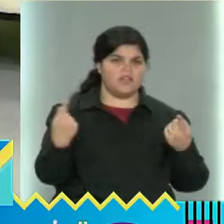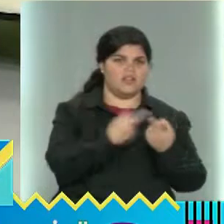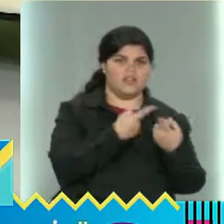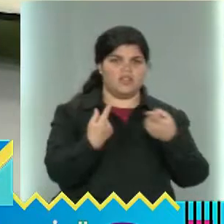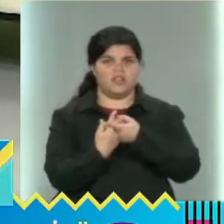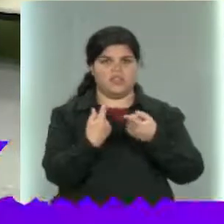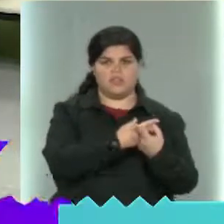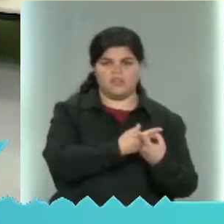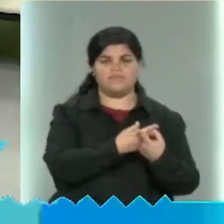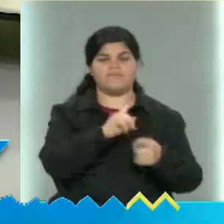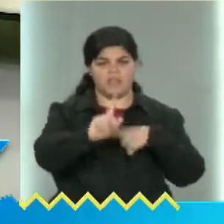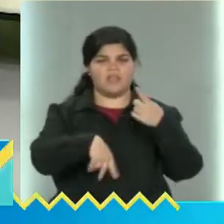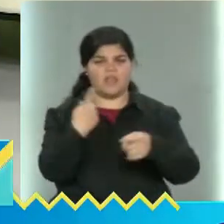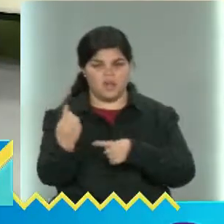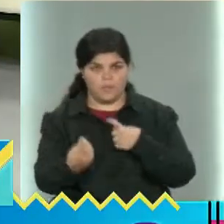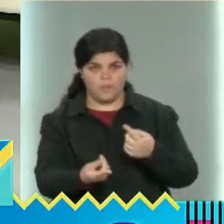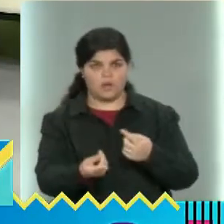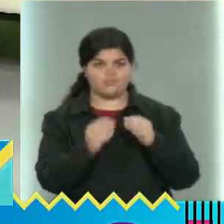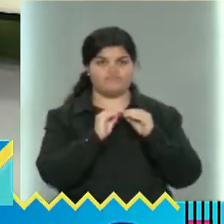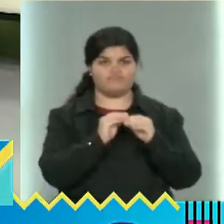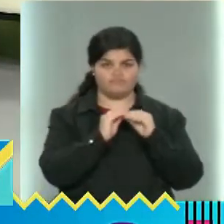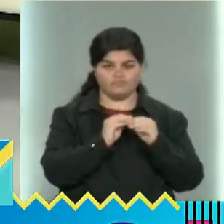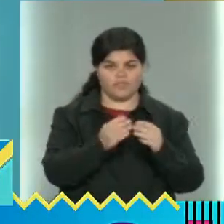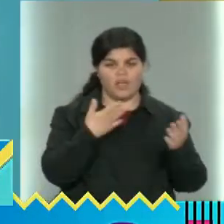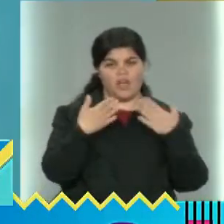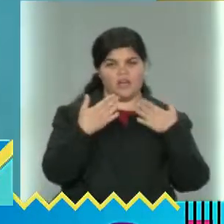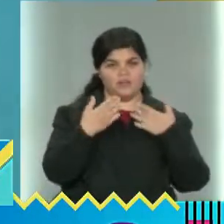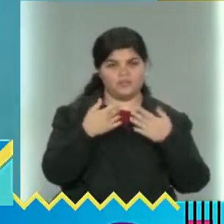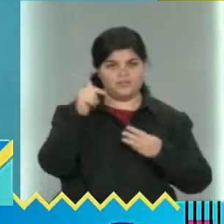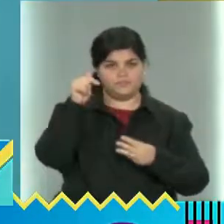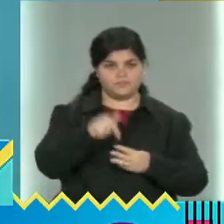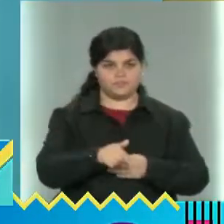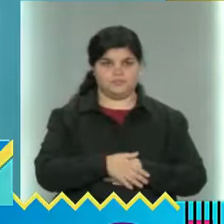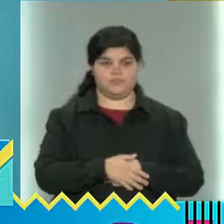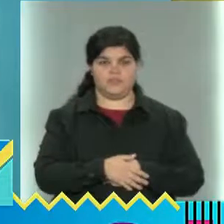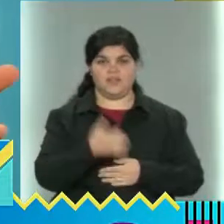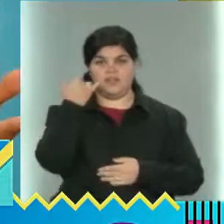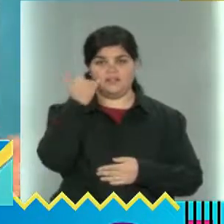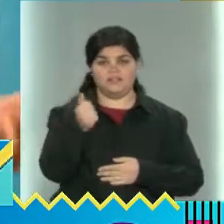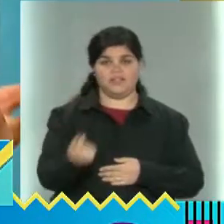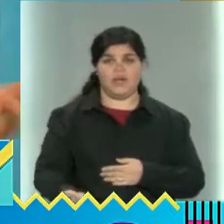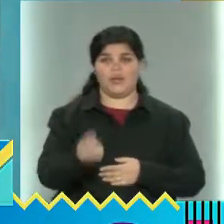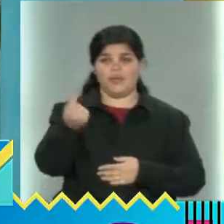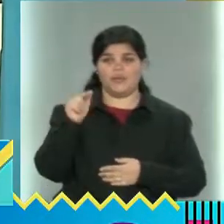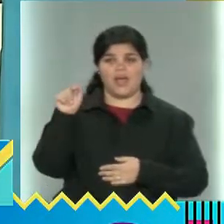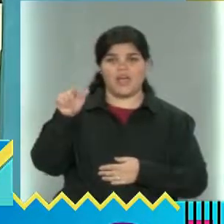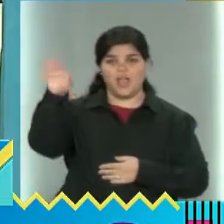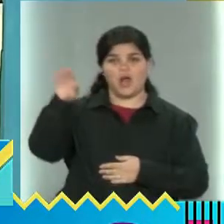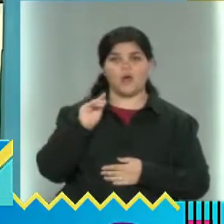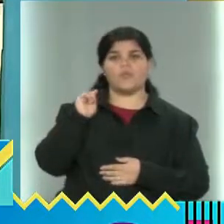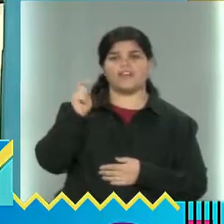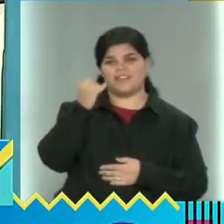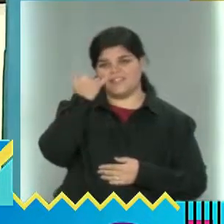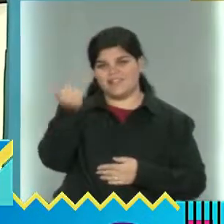a poner también en la absolutamente. discusión, en esta charla, en este debate, por supuesto. Ya vimos una de las influencias de Eliana, después vamos a ir